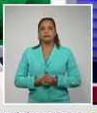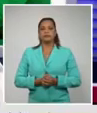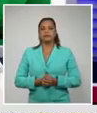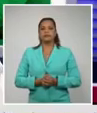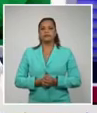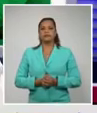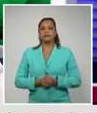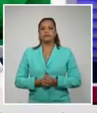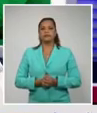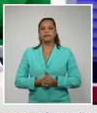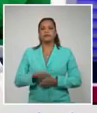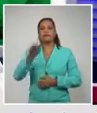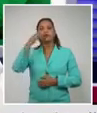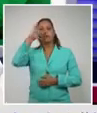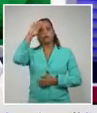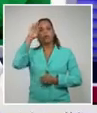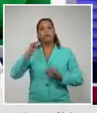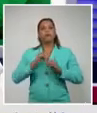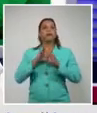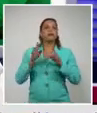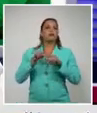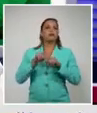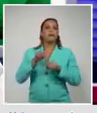Cuba amanece con